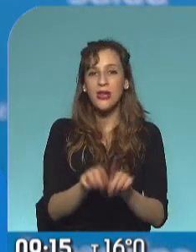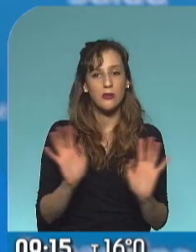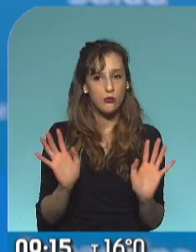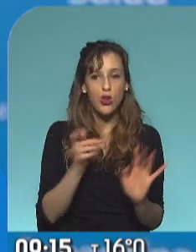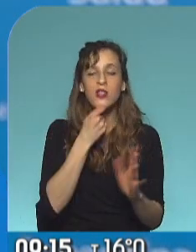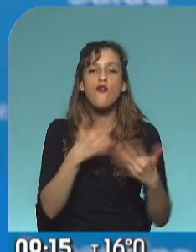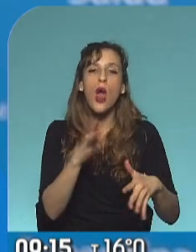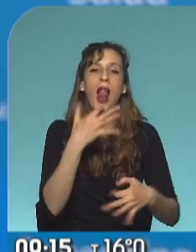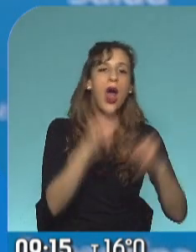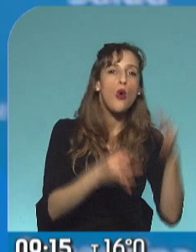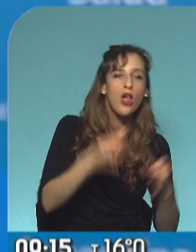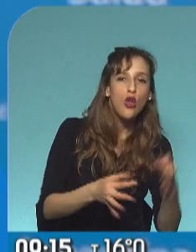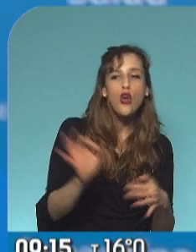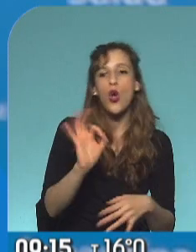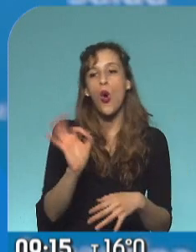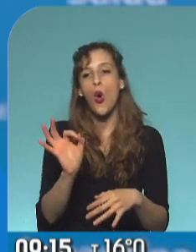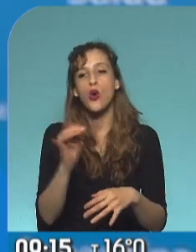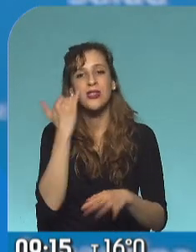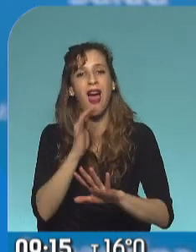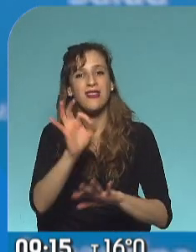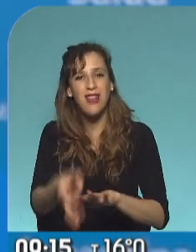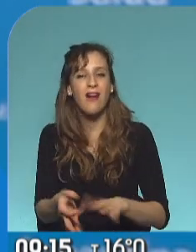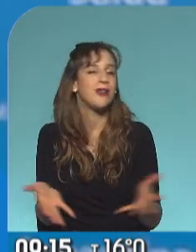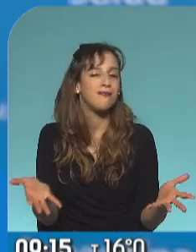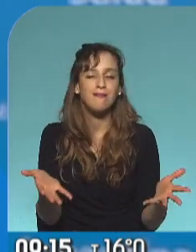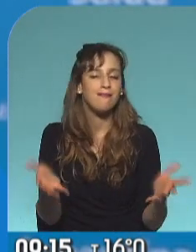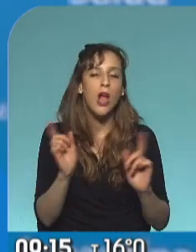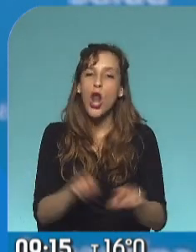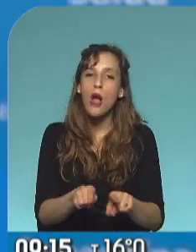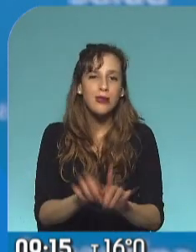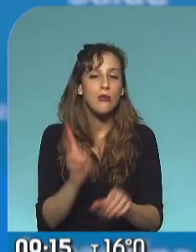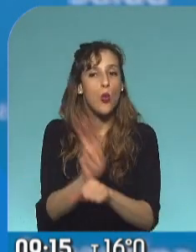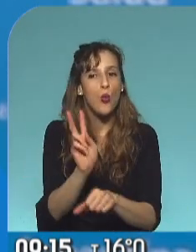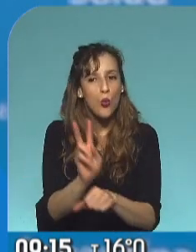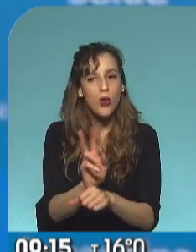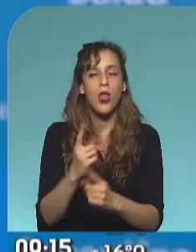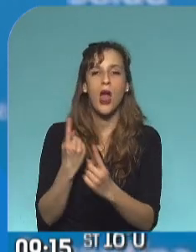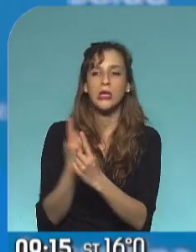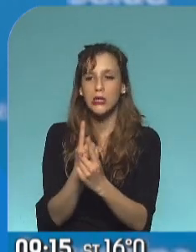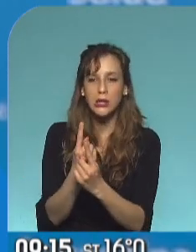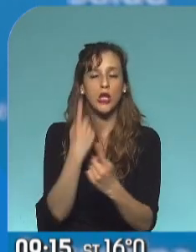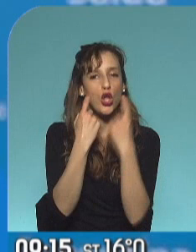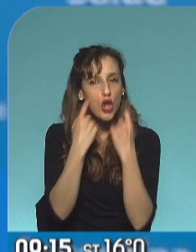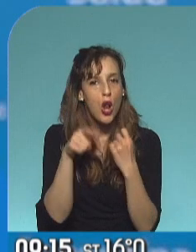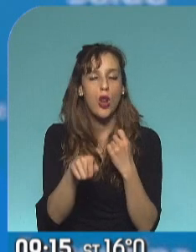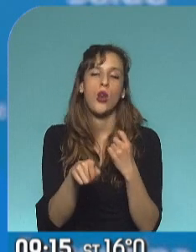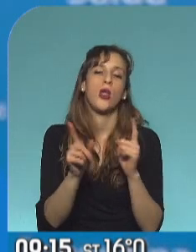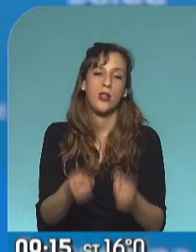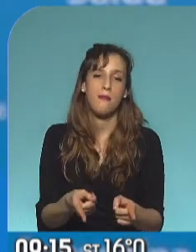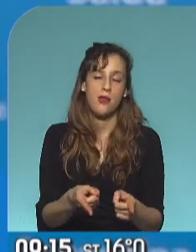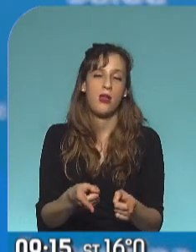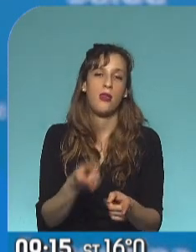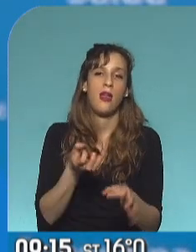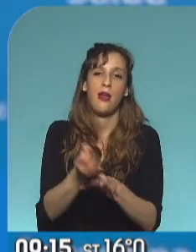poseer las condiciones de altas son las mismas en lo que significa su cuidado su seguimiento y las medidas de resguardo